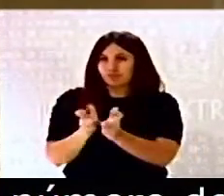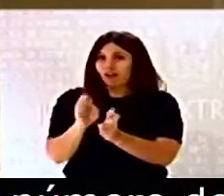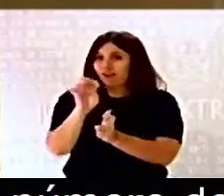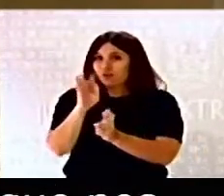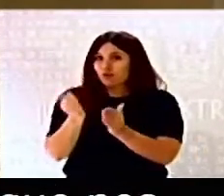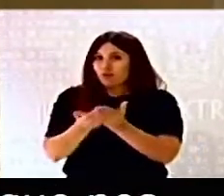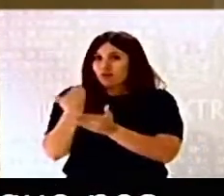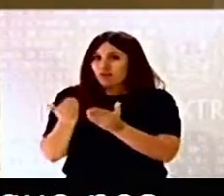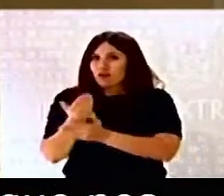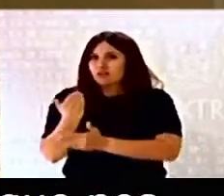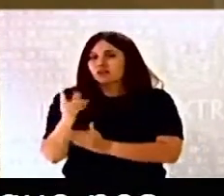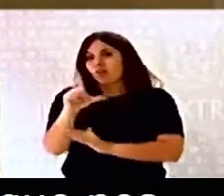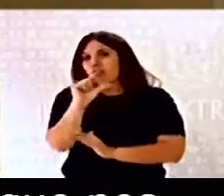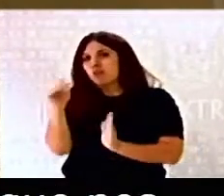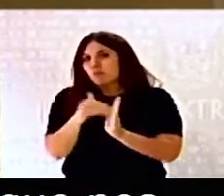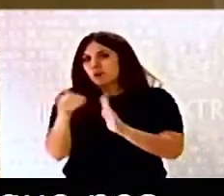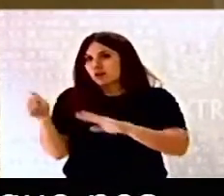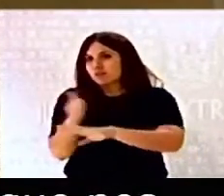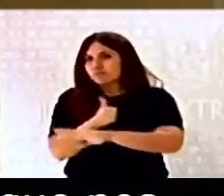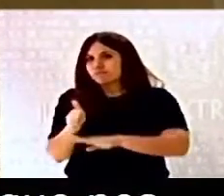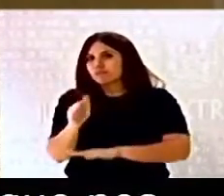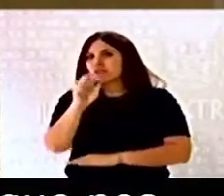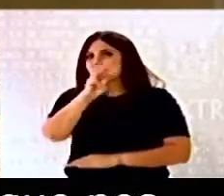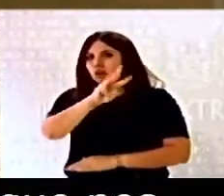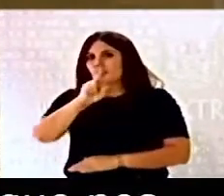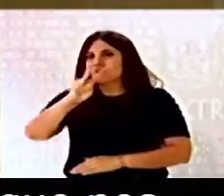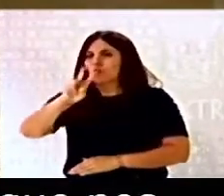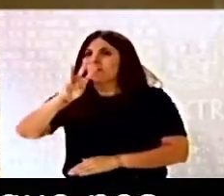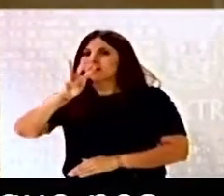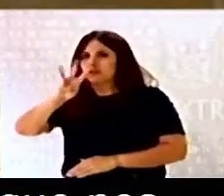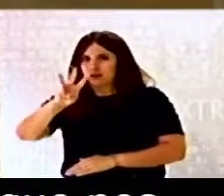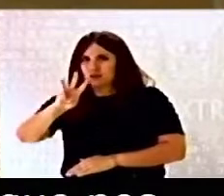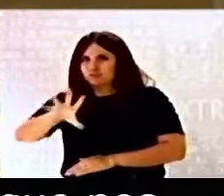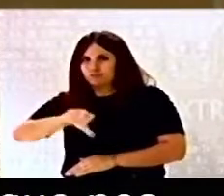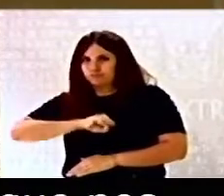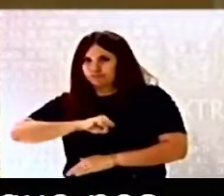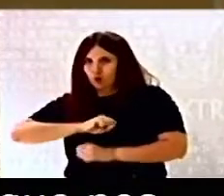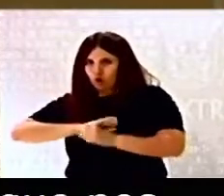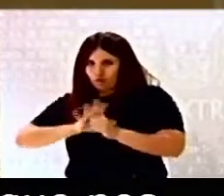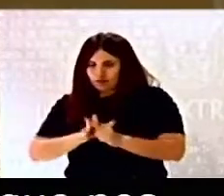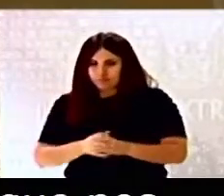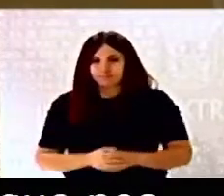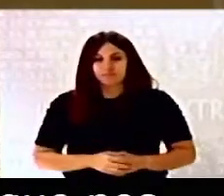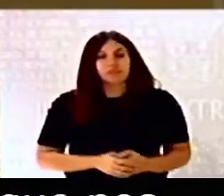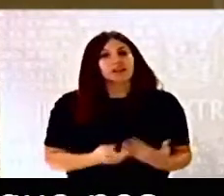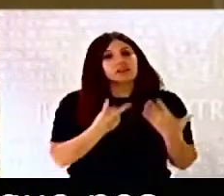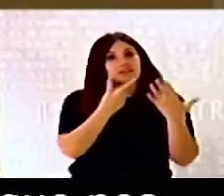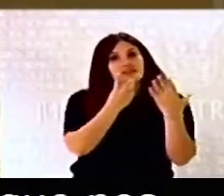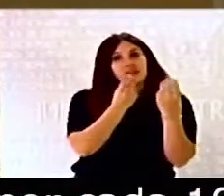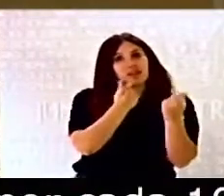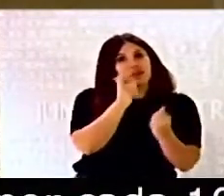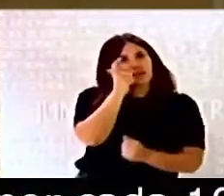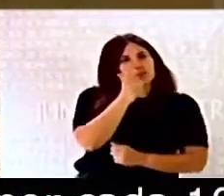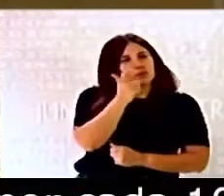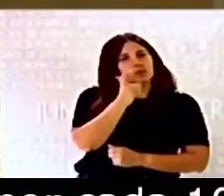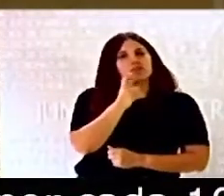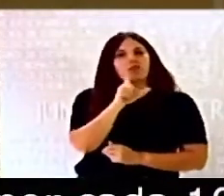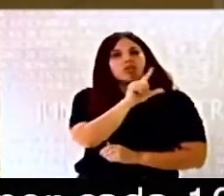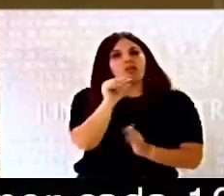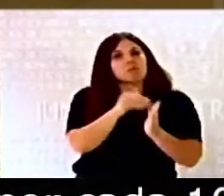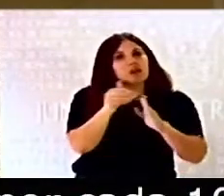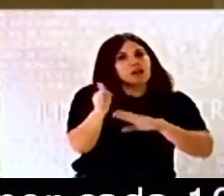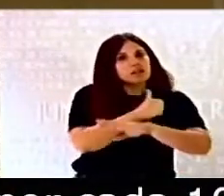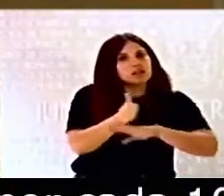de 323 casos por cada 100.000 habitantes y a los 7 días de 190 casos por cada